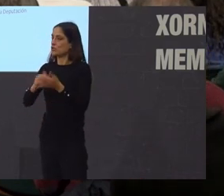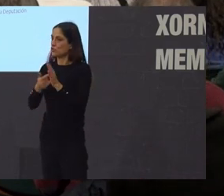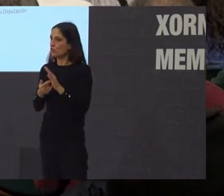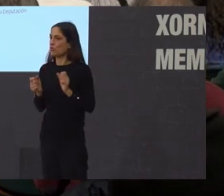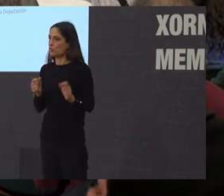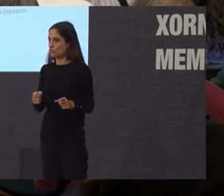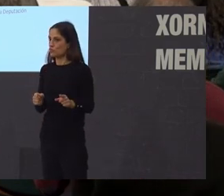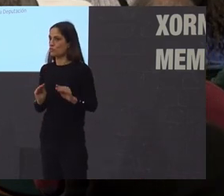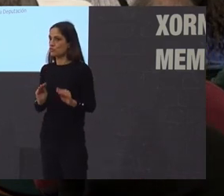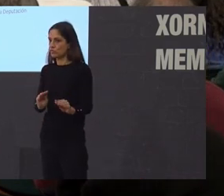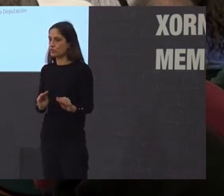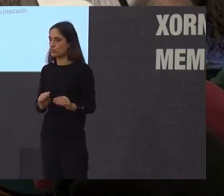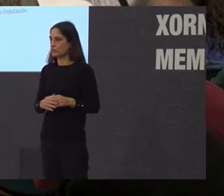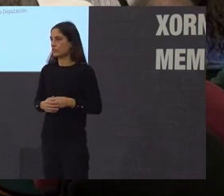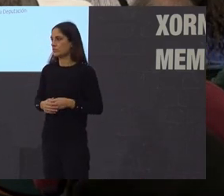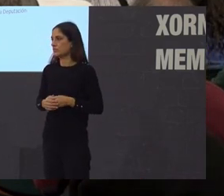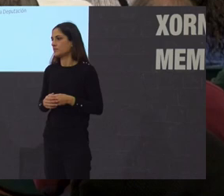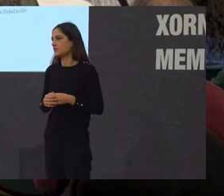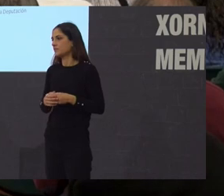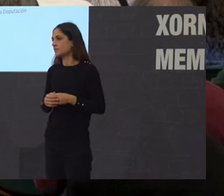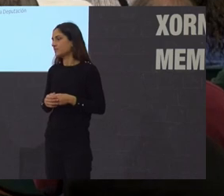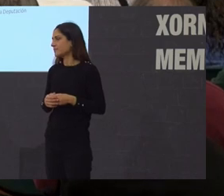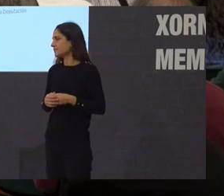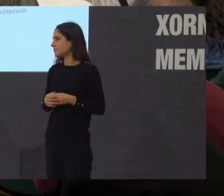priva completamente.